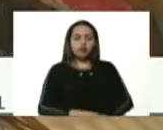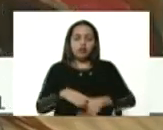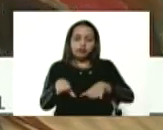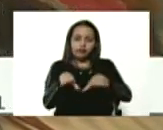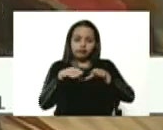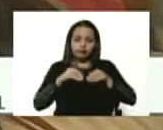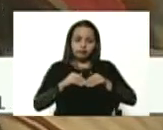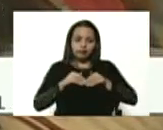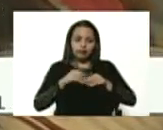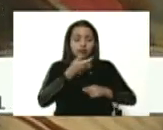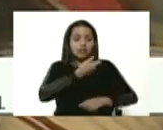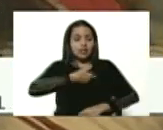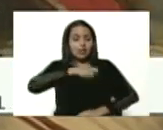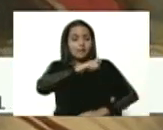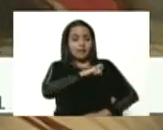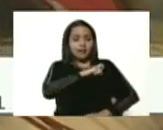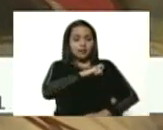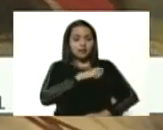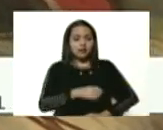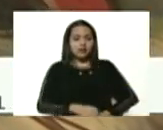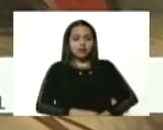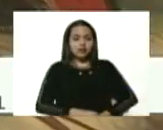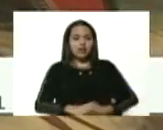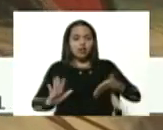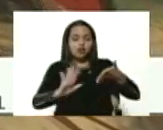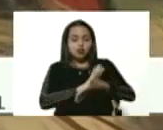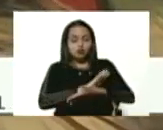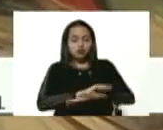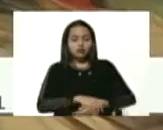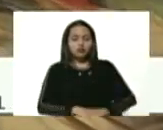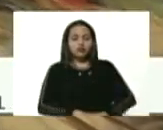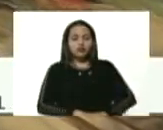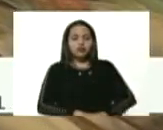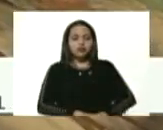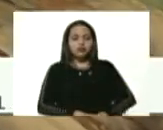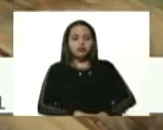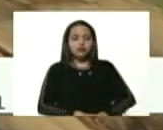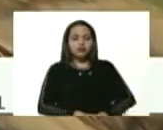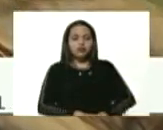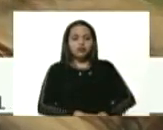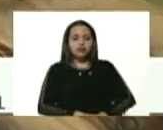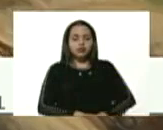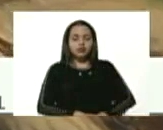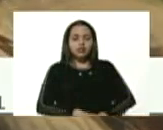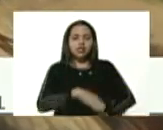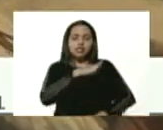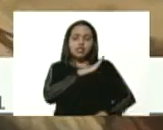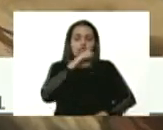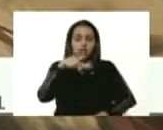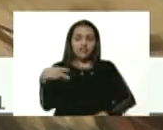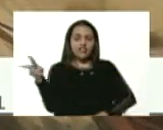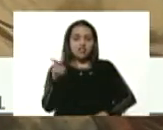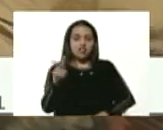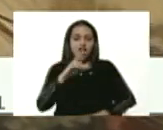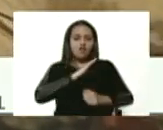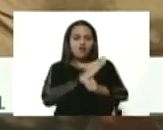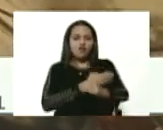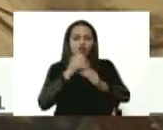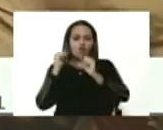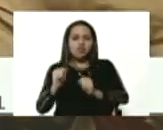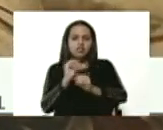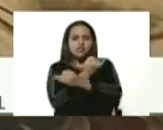de España de la existencia de fuerzas republicanas, de